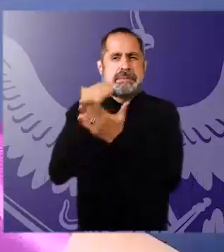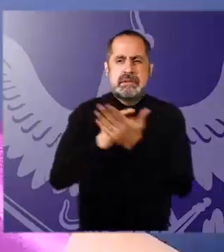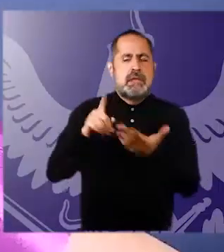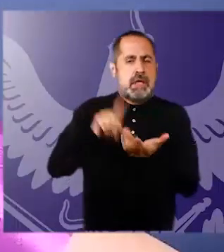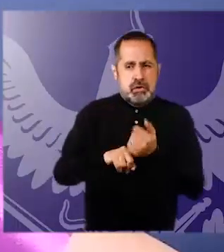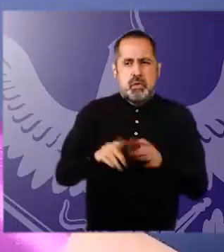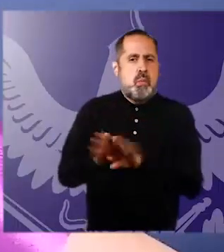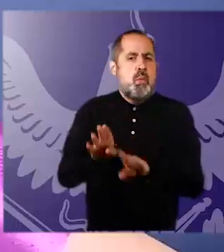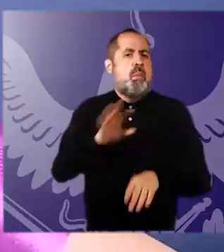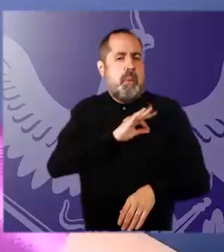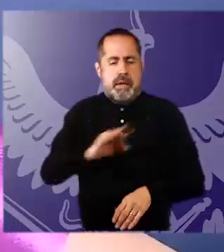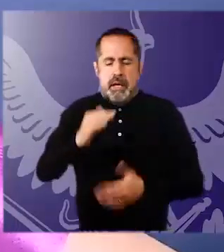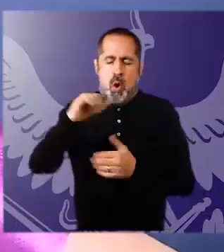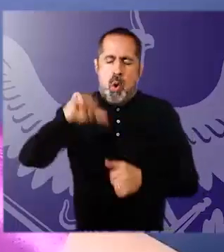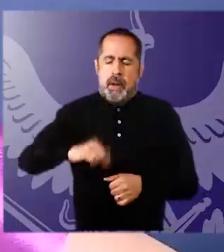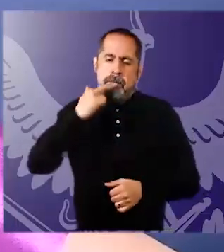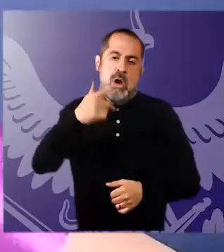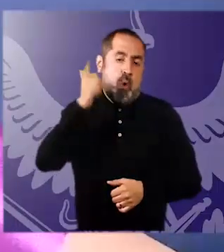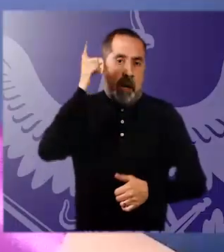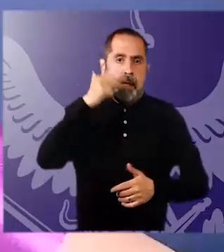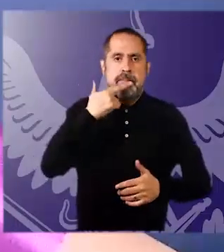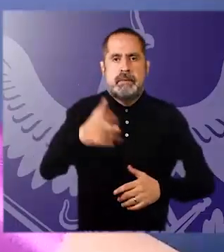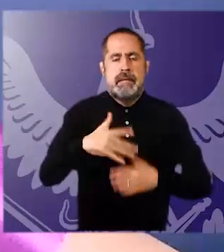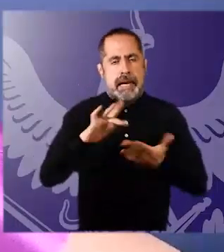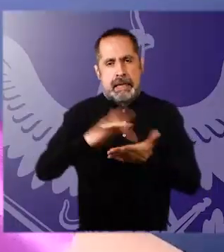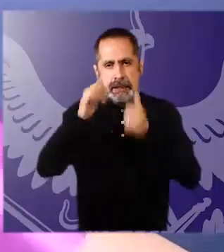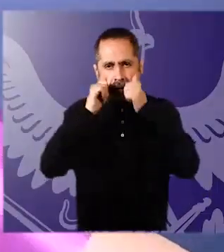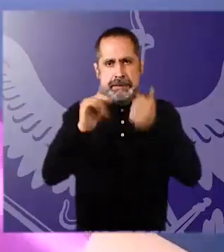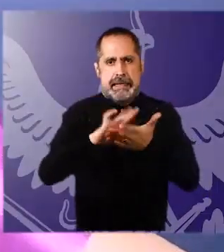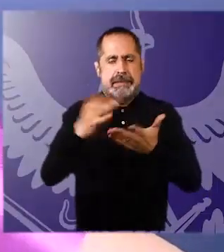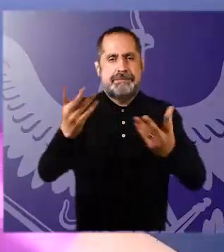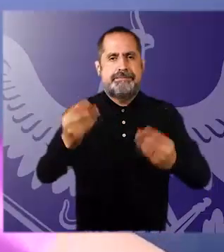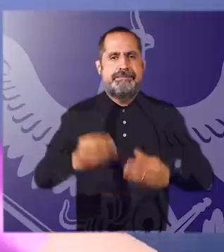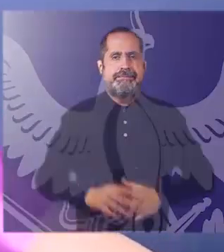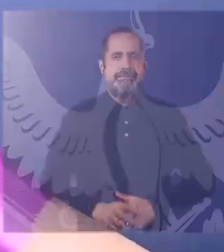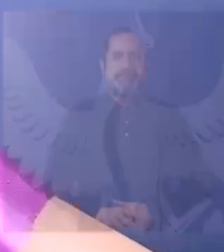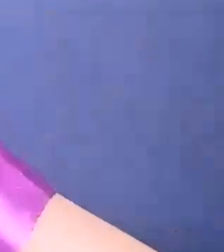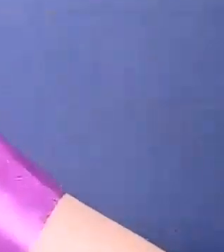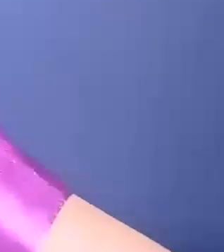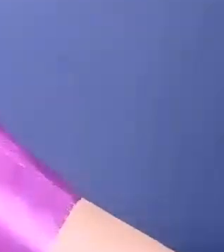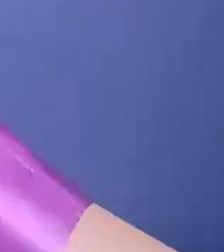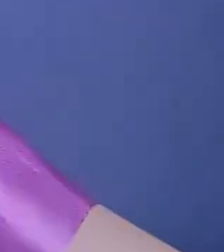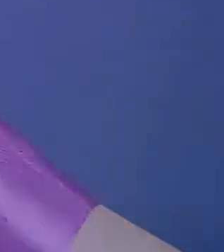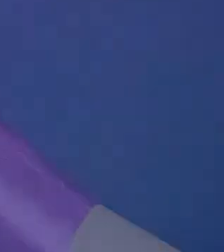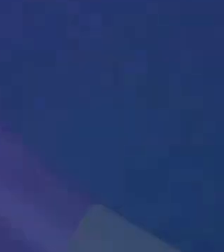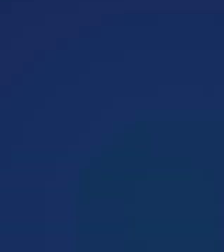posibilidades económicas que las que tiene nuestro país. Muchísimas gracias.